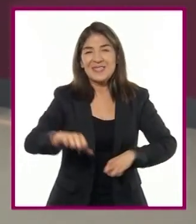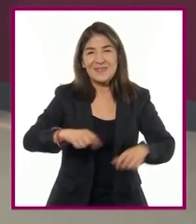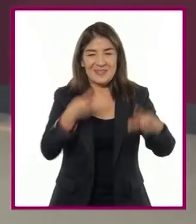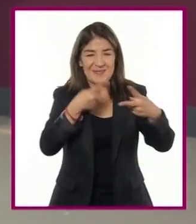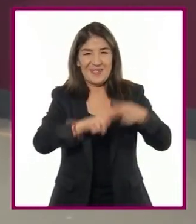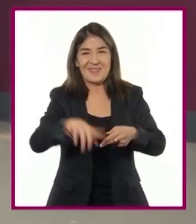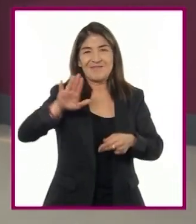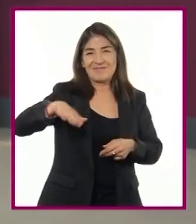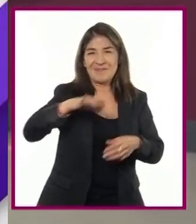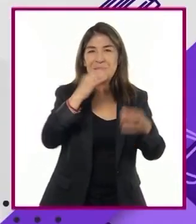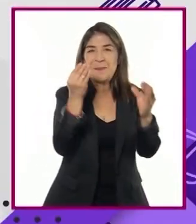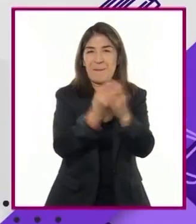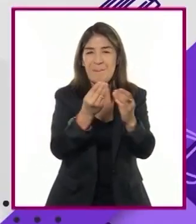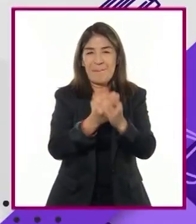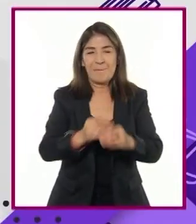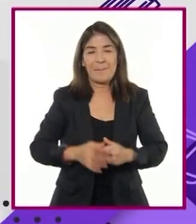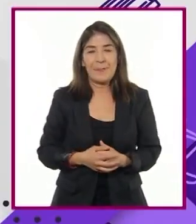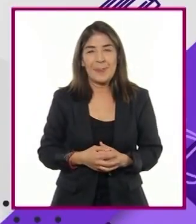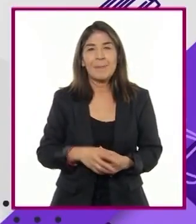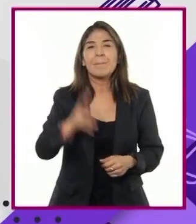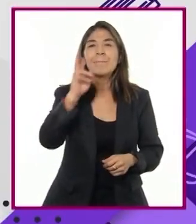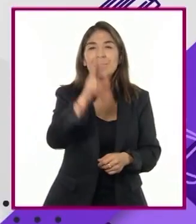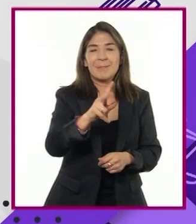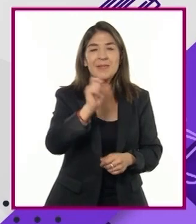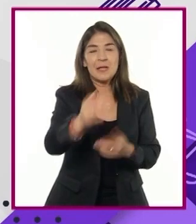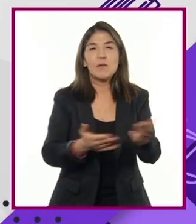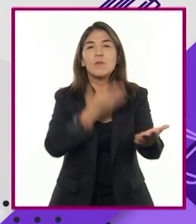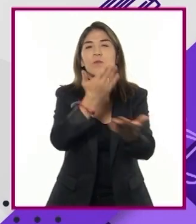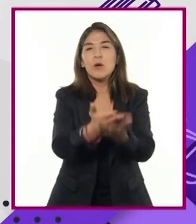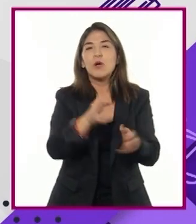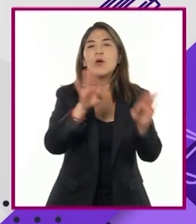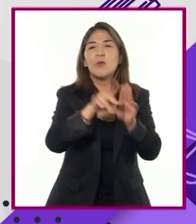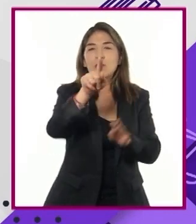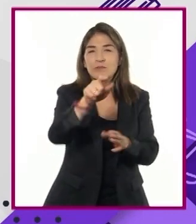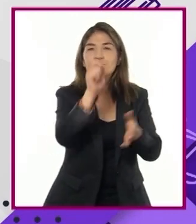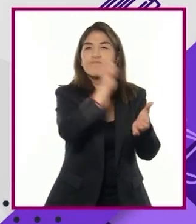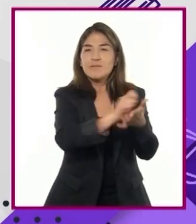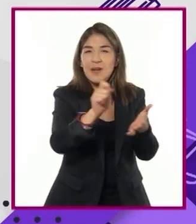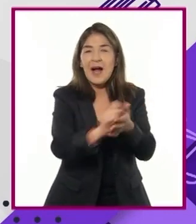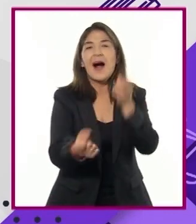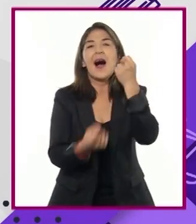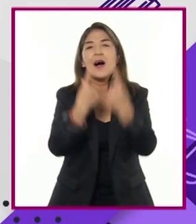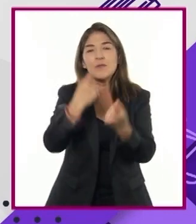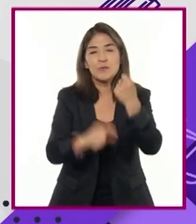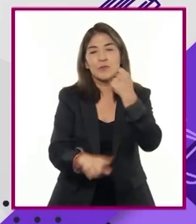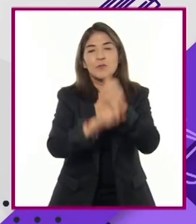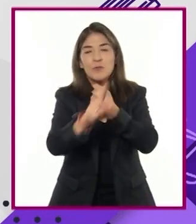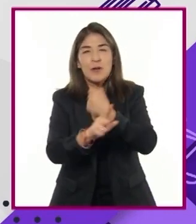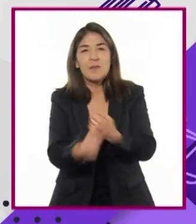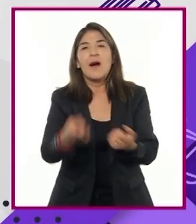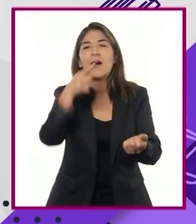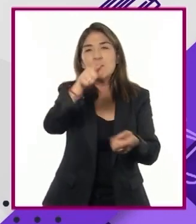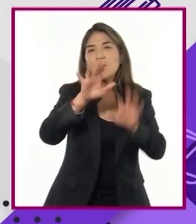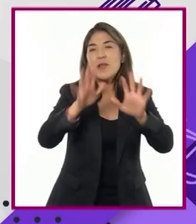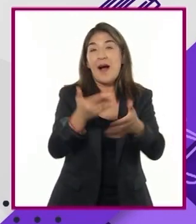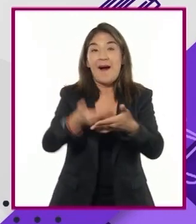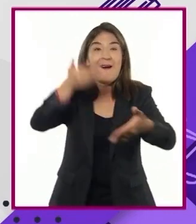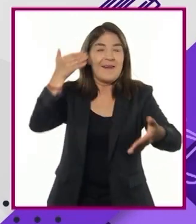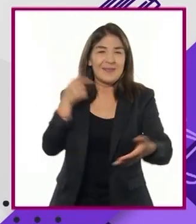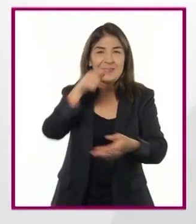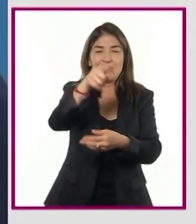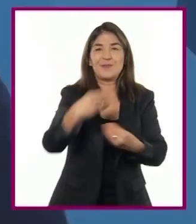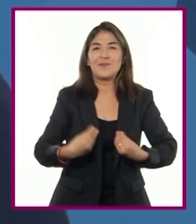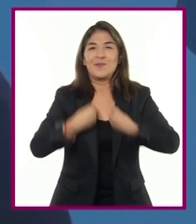de la sesión se planteó. La propuesta de anotar algunos de los conflictos que han vivido o conocido en su